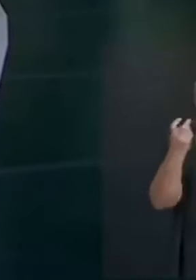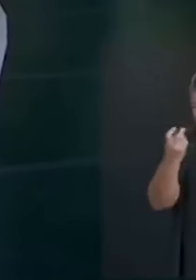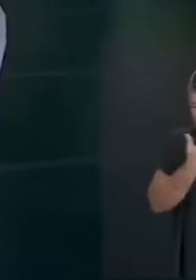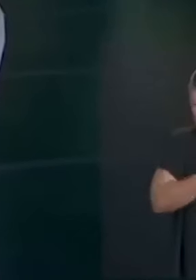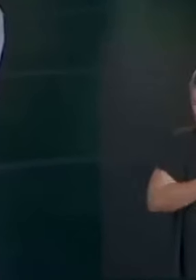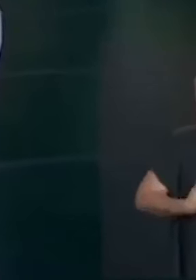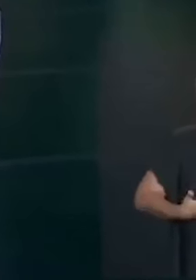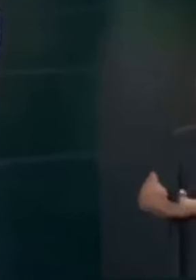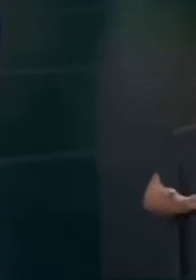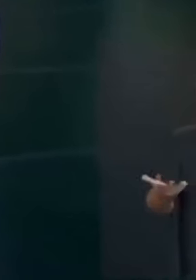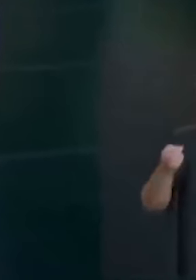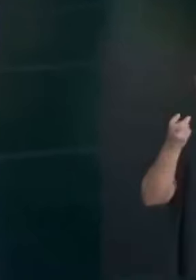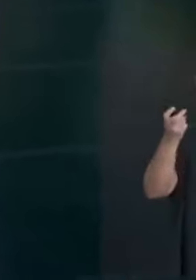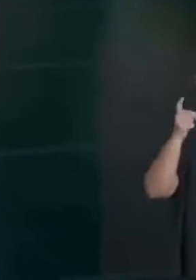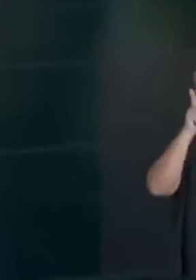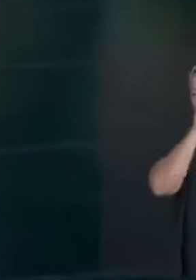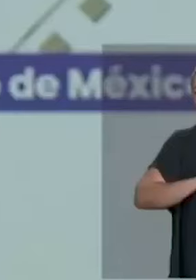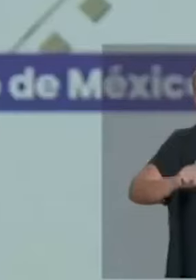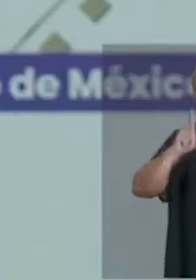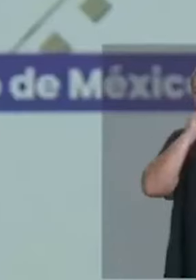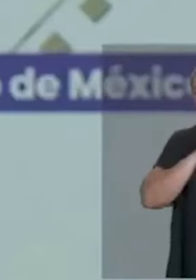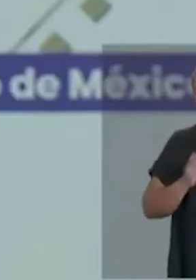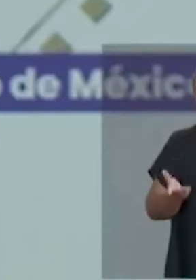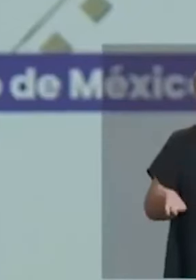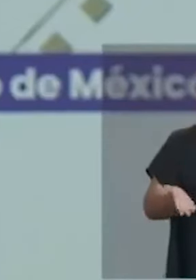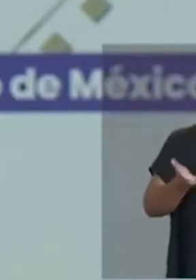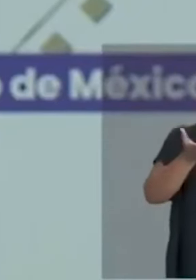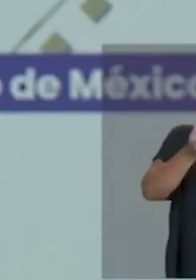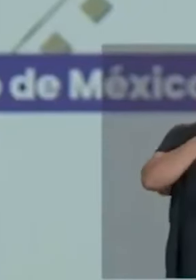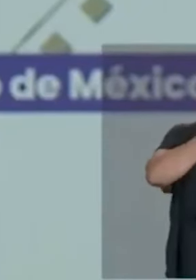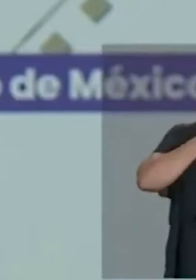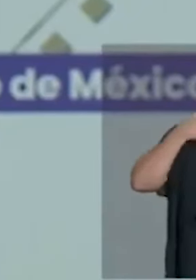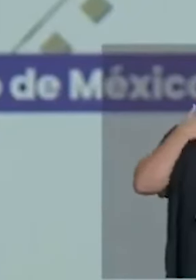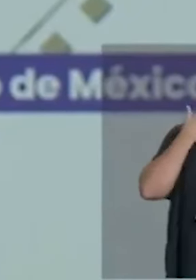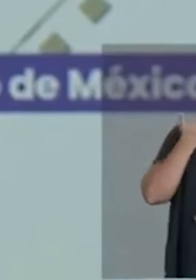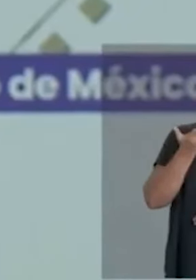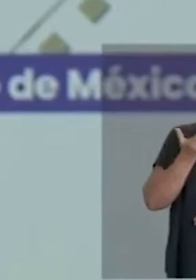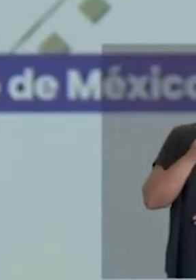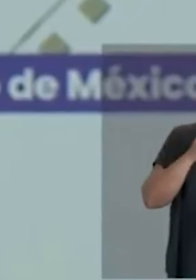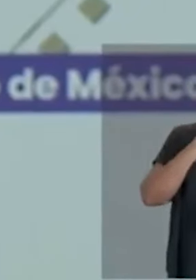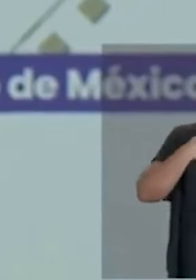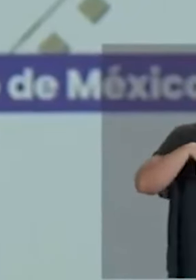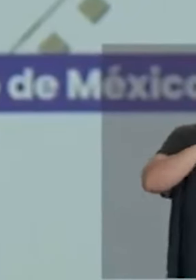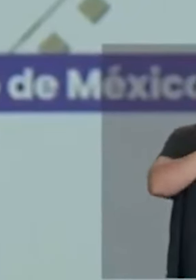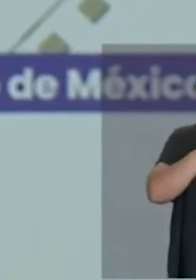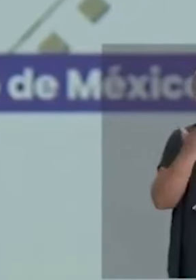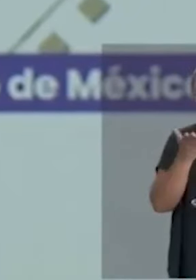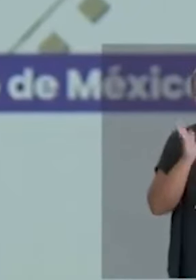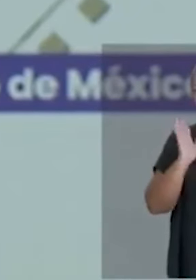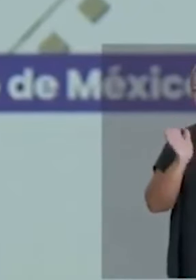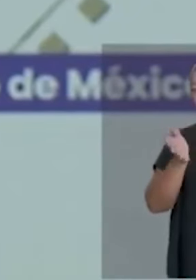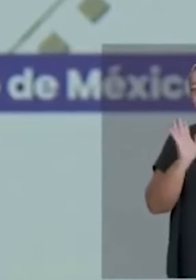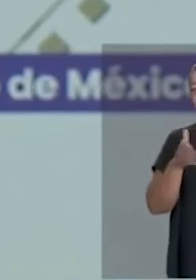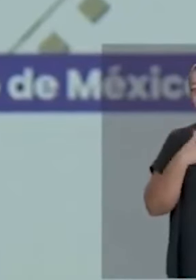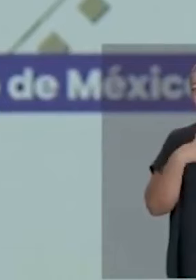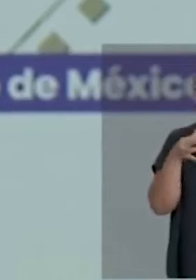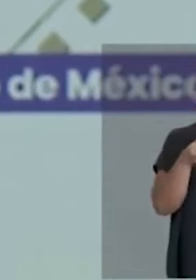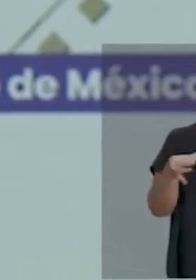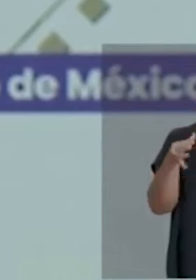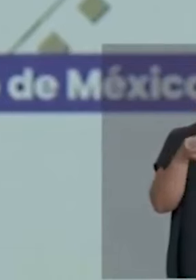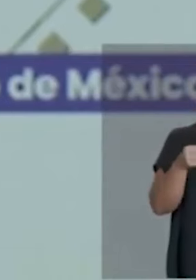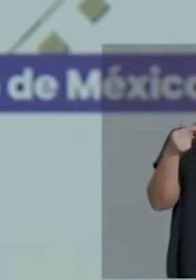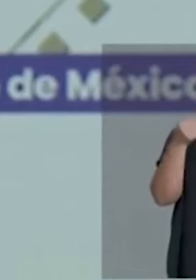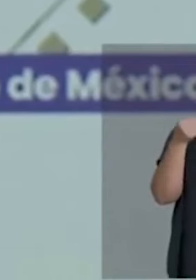ver además en mi página de internet. El Repsamen también fue aclarado. Lo que es increíble es que sigan haciendo